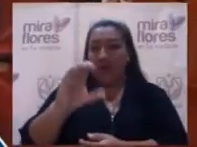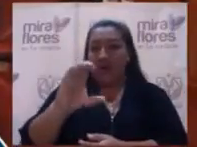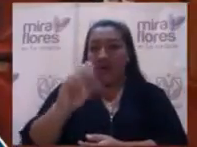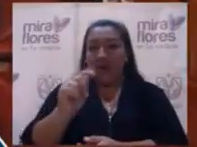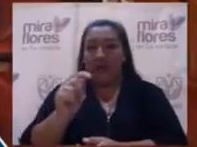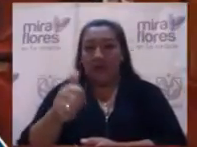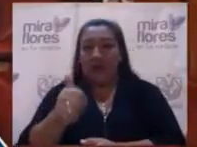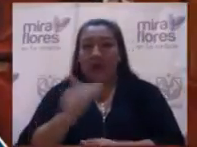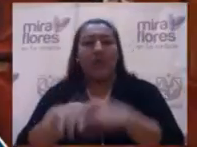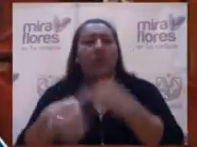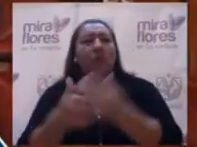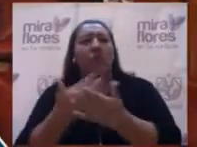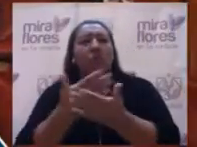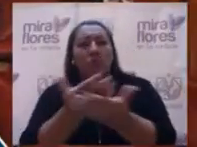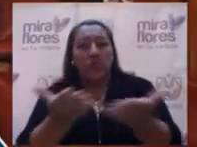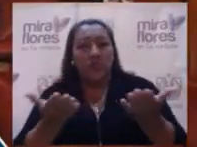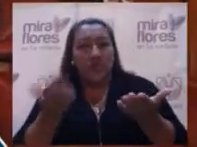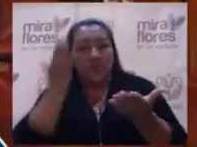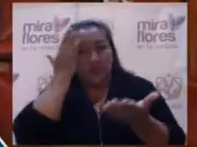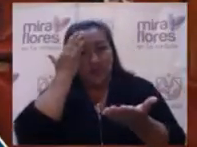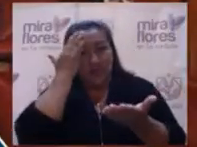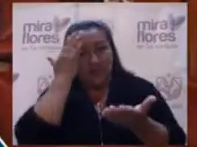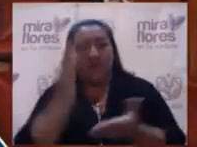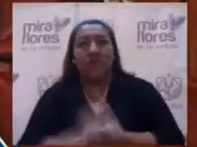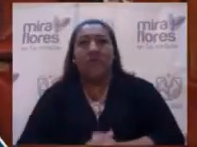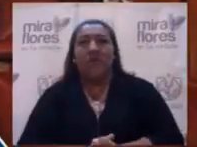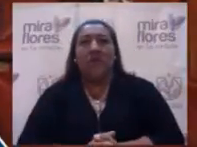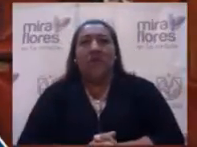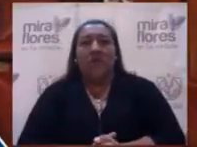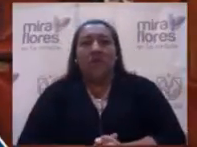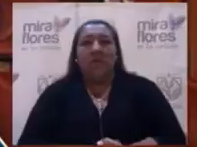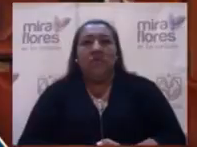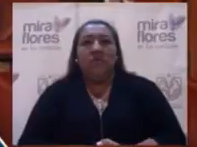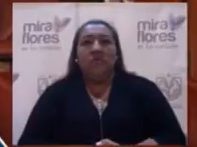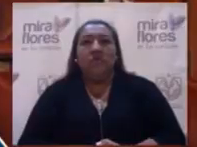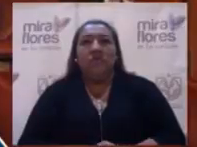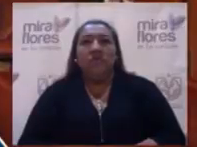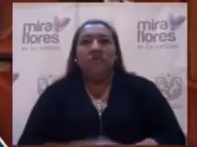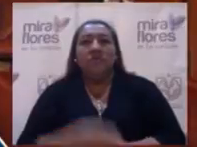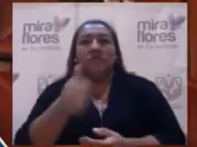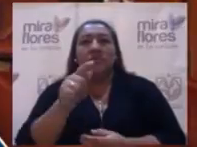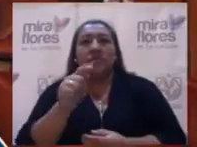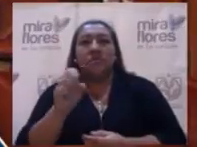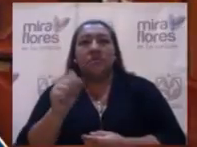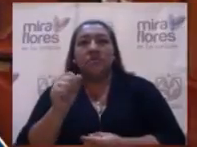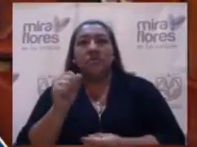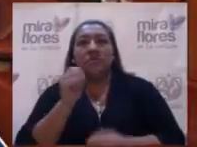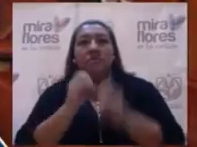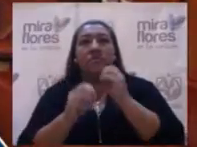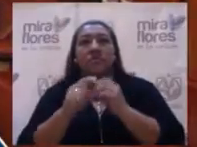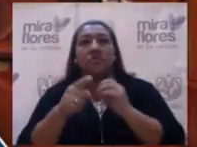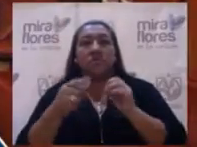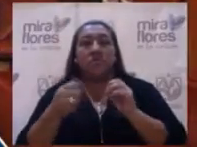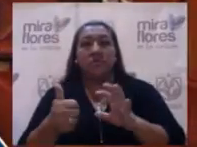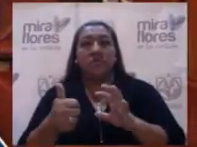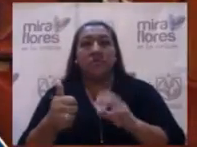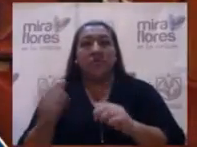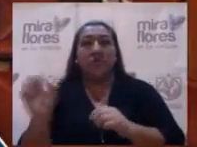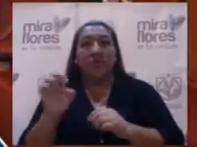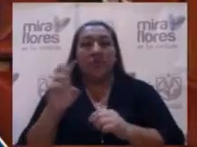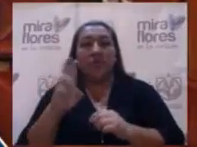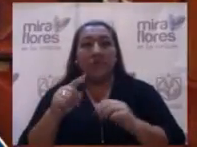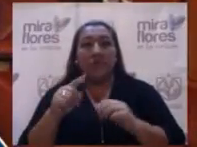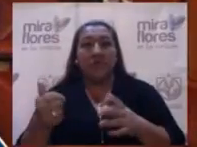que todos ustedes, miembros del Consejo, han recibido. Me refiero al acta de fecha 26 de enero del año 2016. Si hay